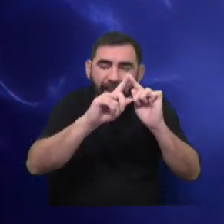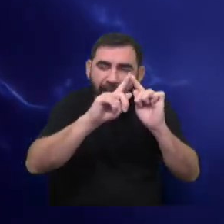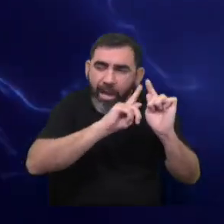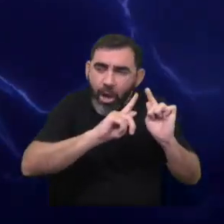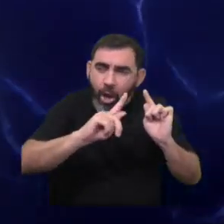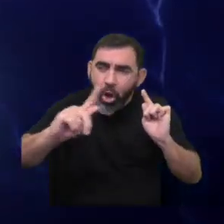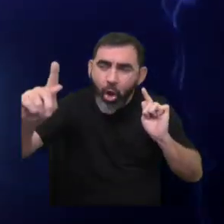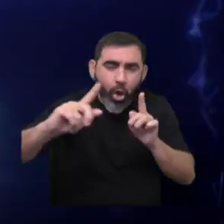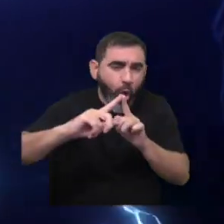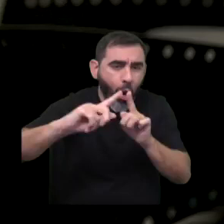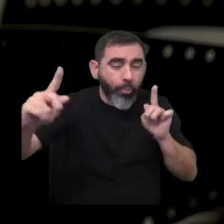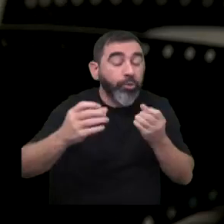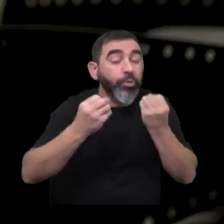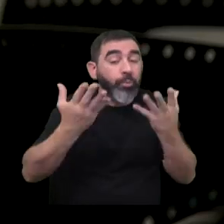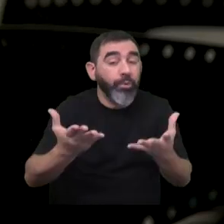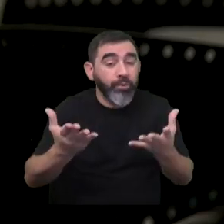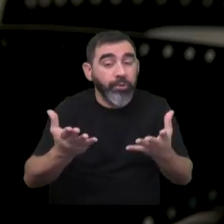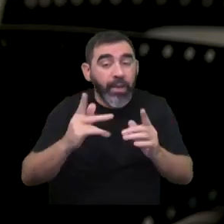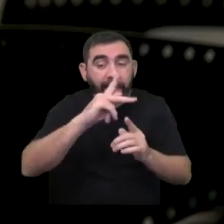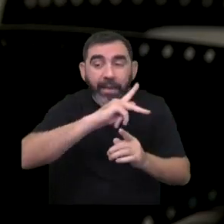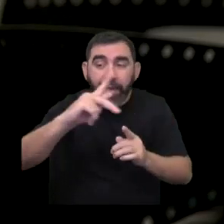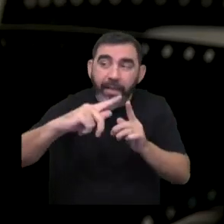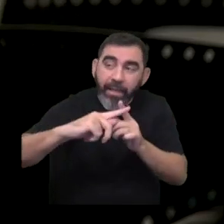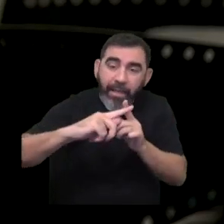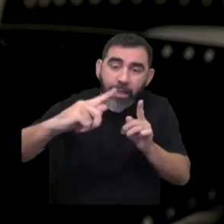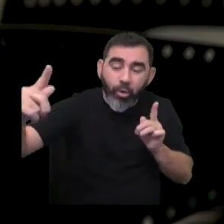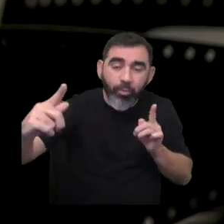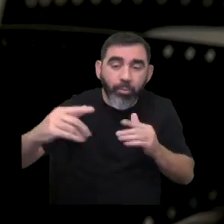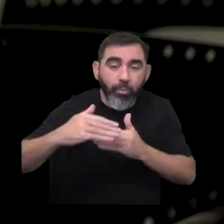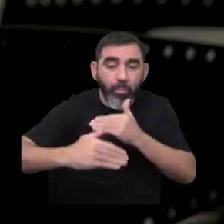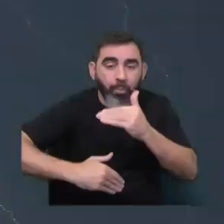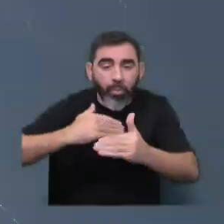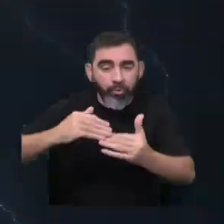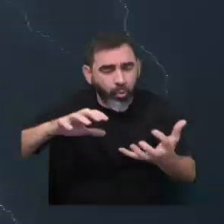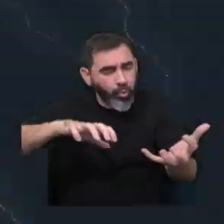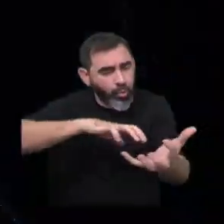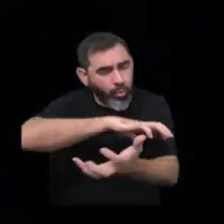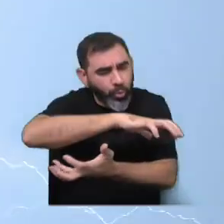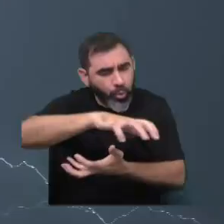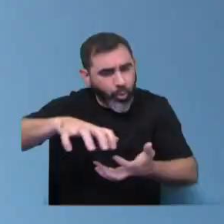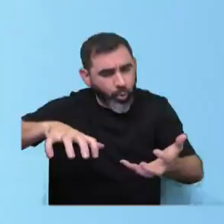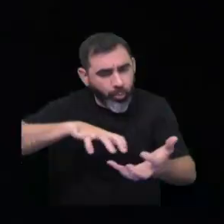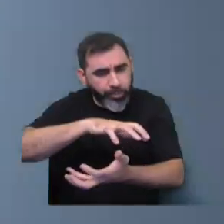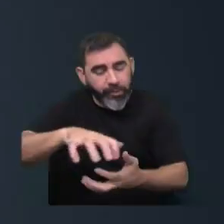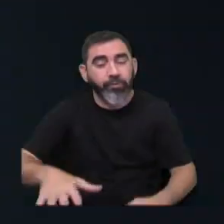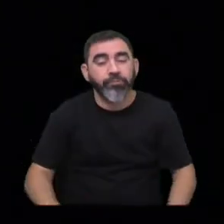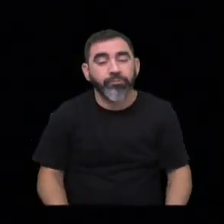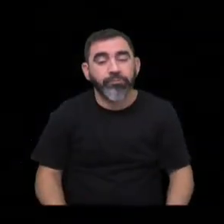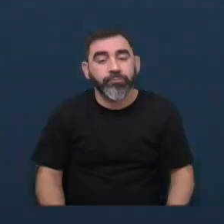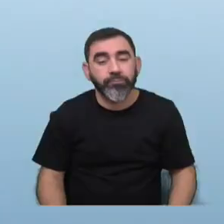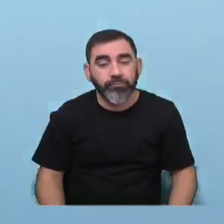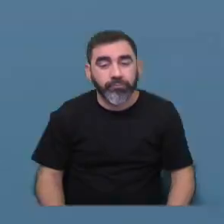¿Y eso por qué? Porque el hecho de que tenga kilómetros de largo hace que el proceso sea mucho más complejo que el de una chispita.